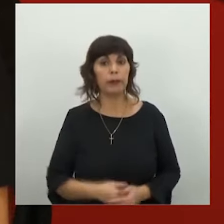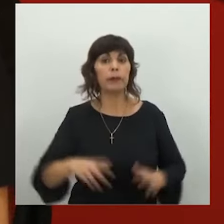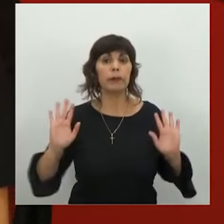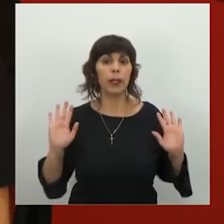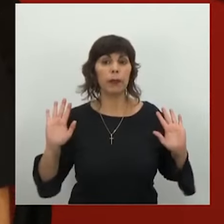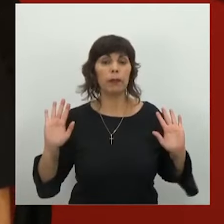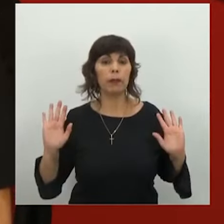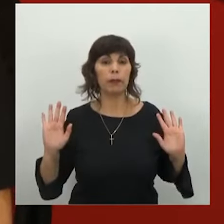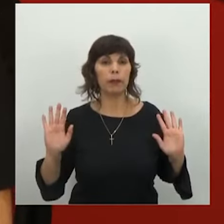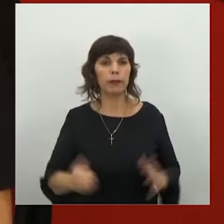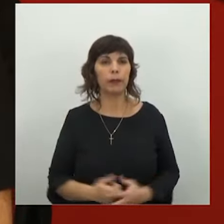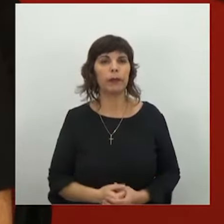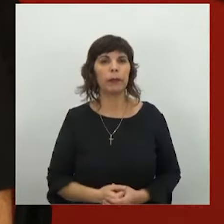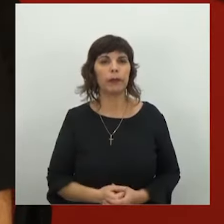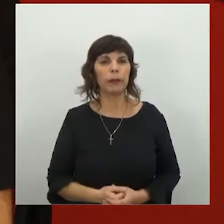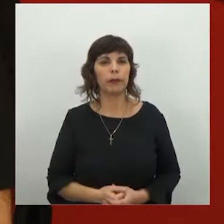Pero